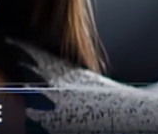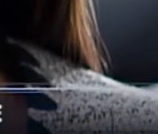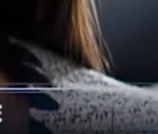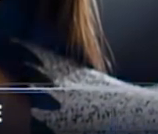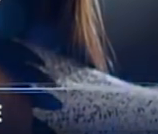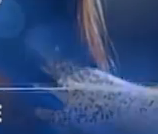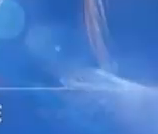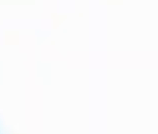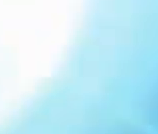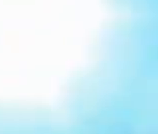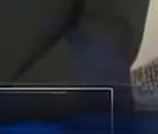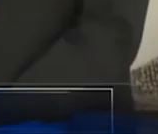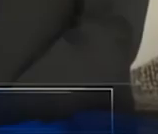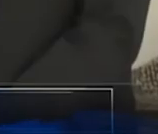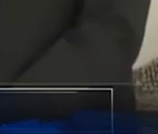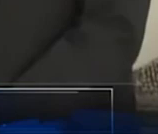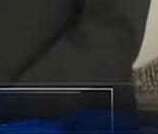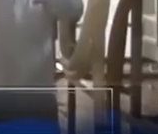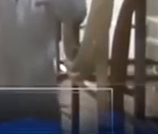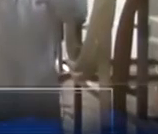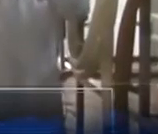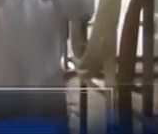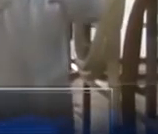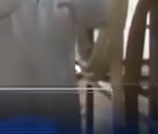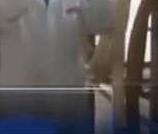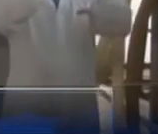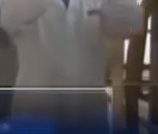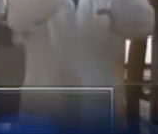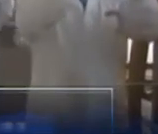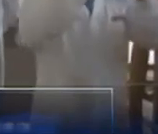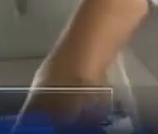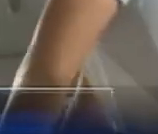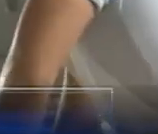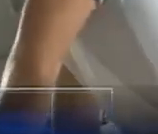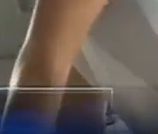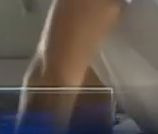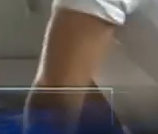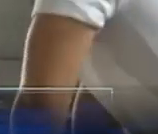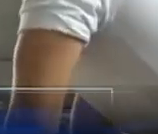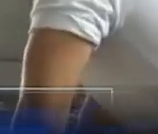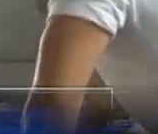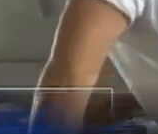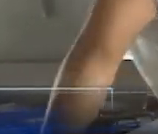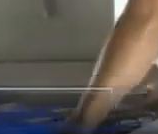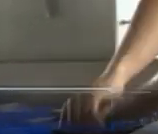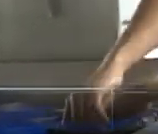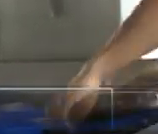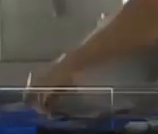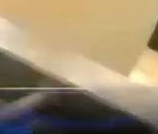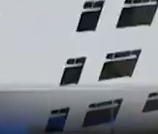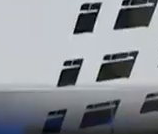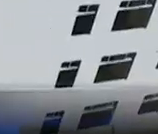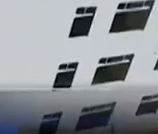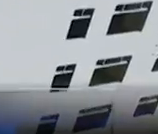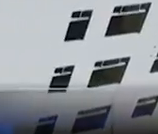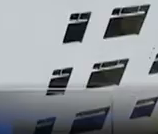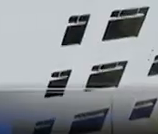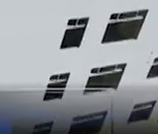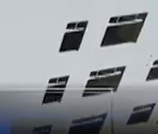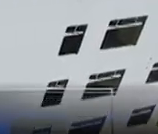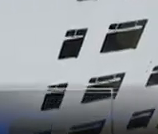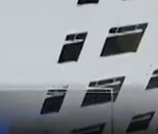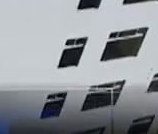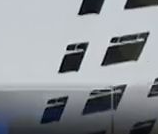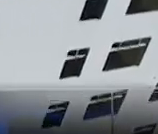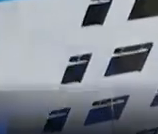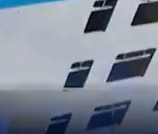licencia de Jorge Glass. Durante el 2016, la Corporación Financiera Nacional impulsó la generación de varios empleos y construcción